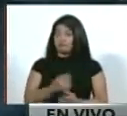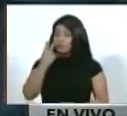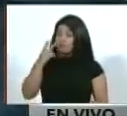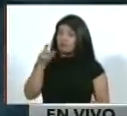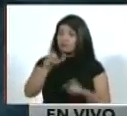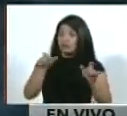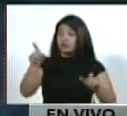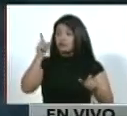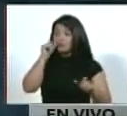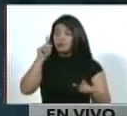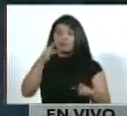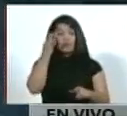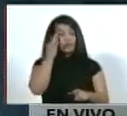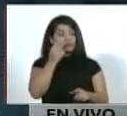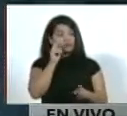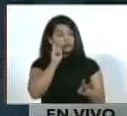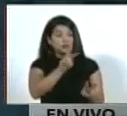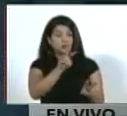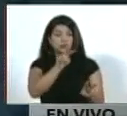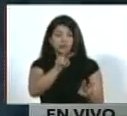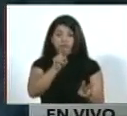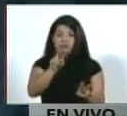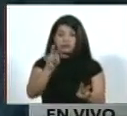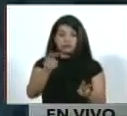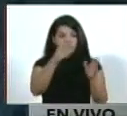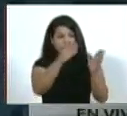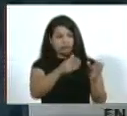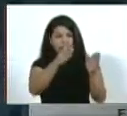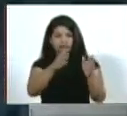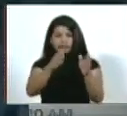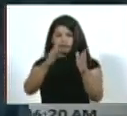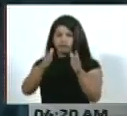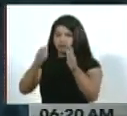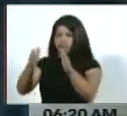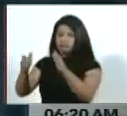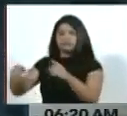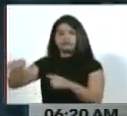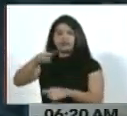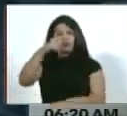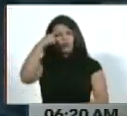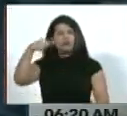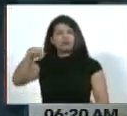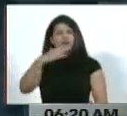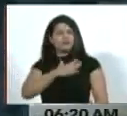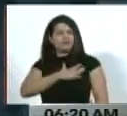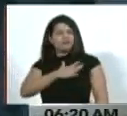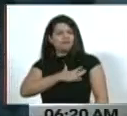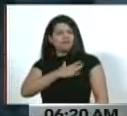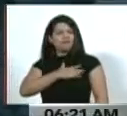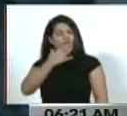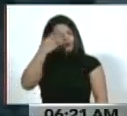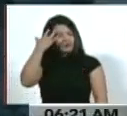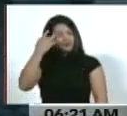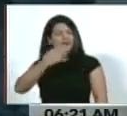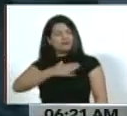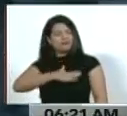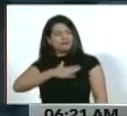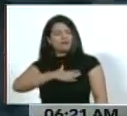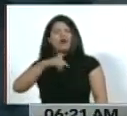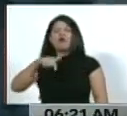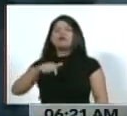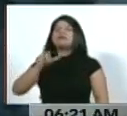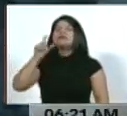mujeres que debe estar latiendo en su corazón en estos momentos. Hoy es un día de